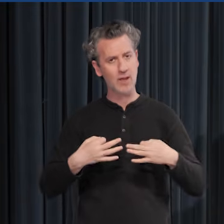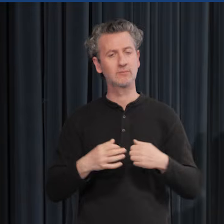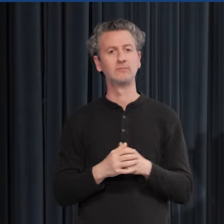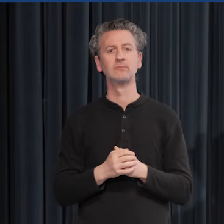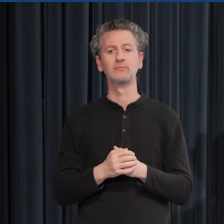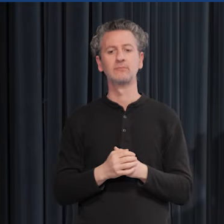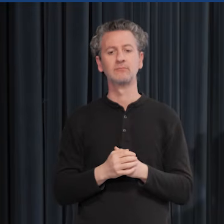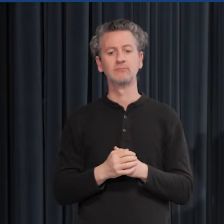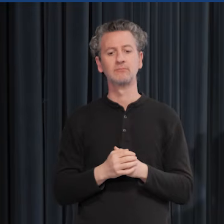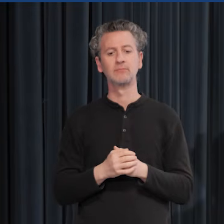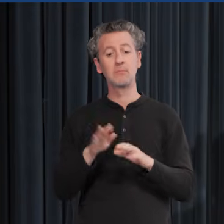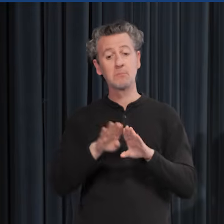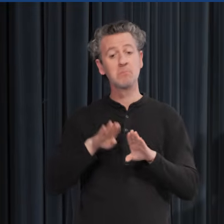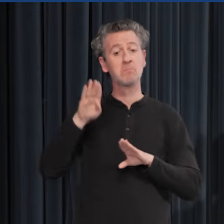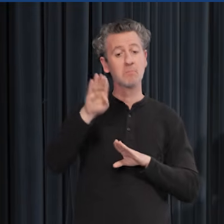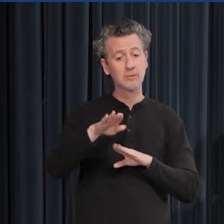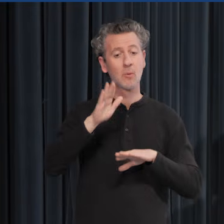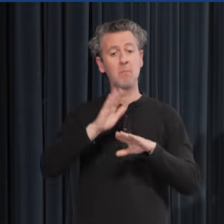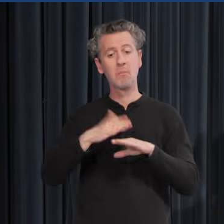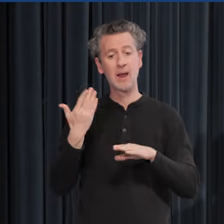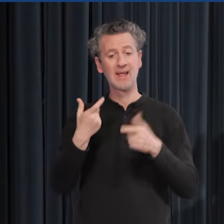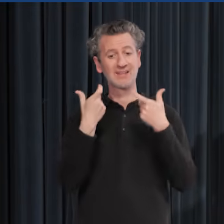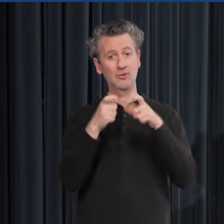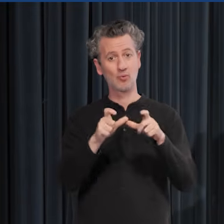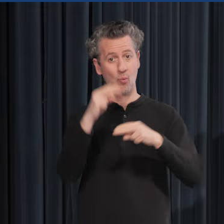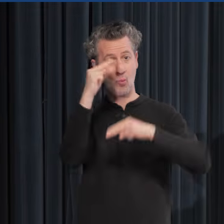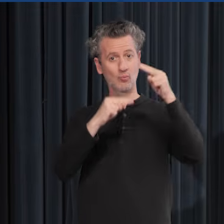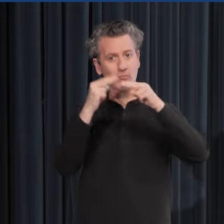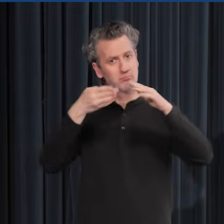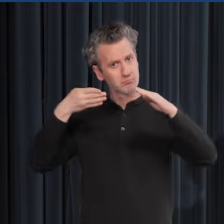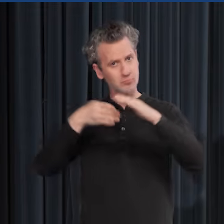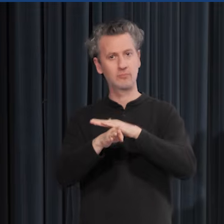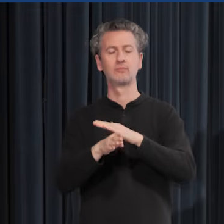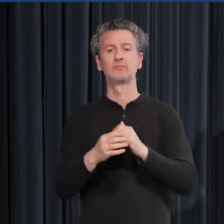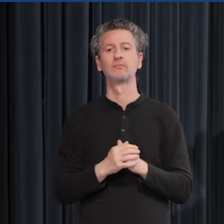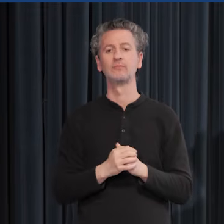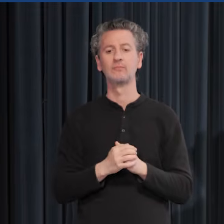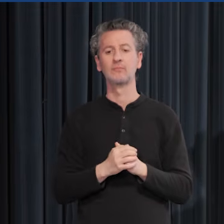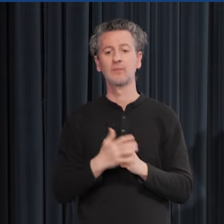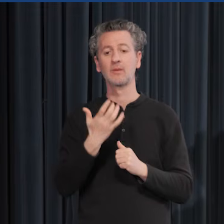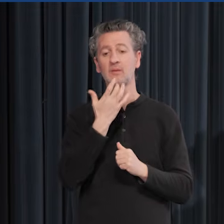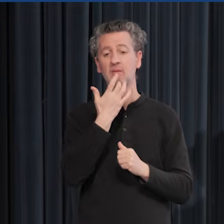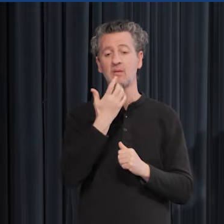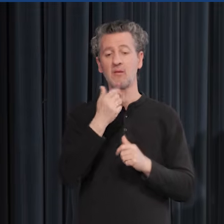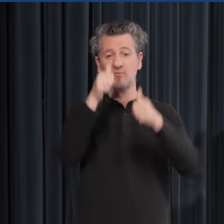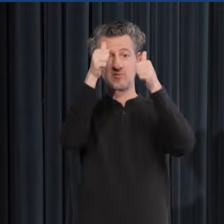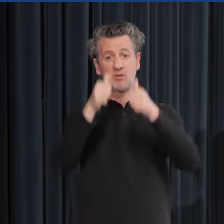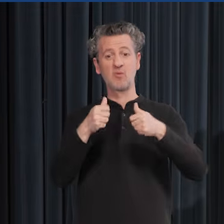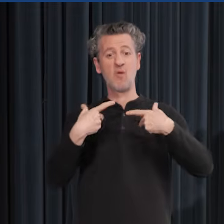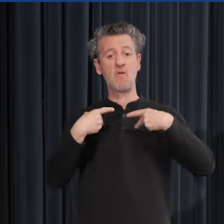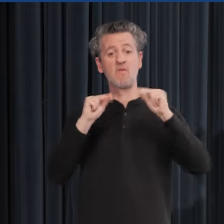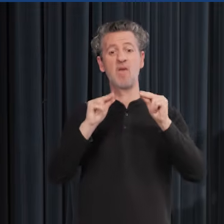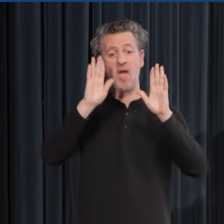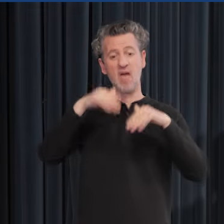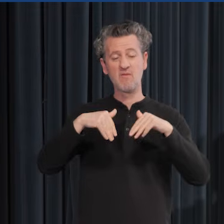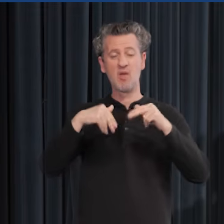y que den el paso a entrar en el sector de la construcción, porque lamentablemente no todo el mundo que acaba estos ciclos formativos acaba en el sector de